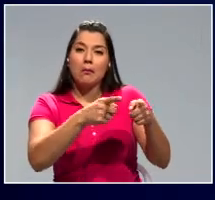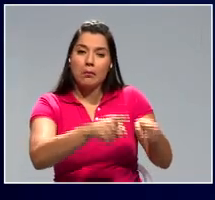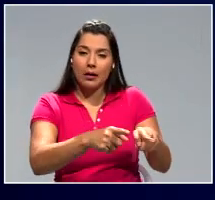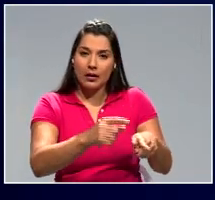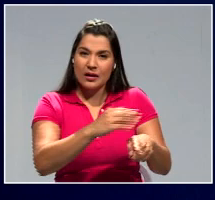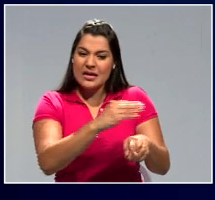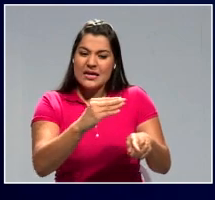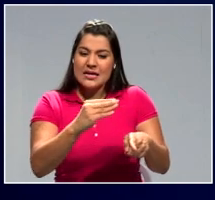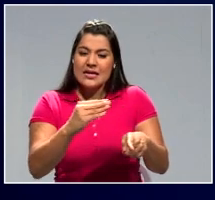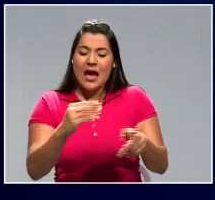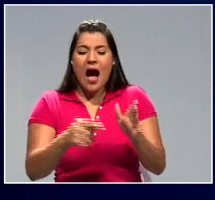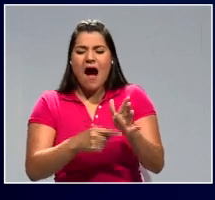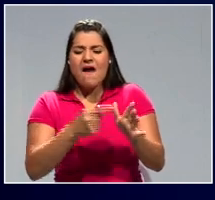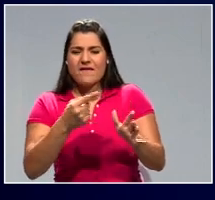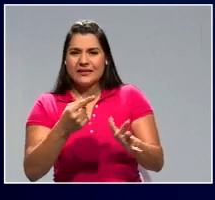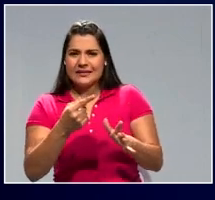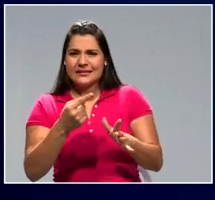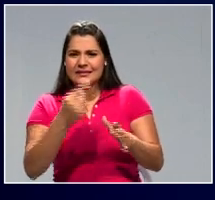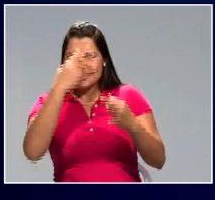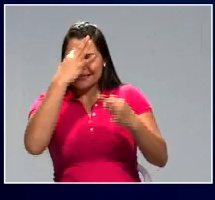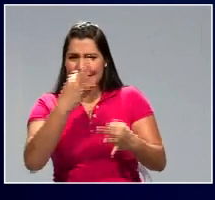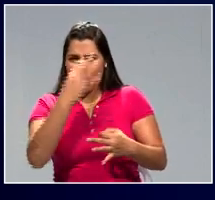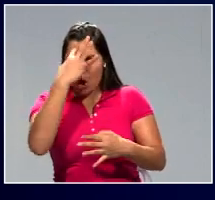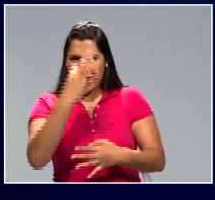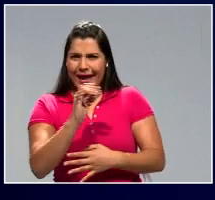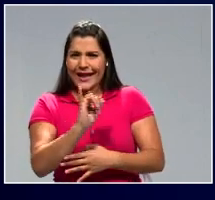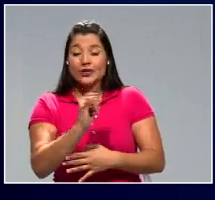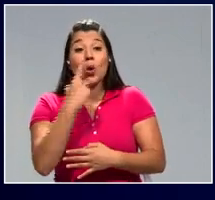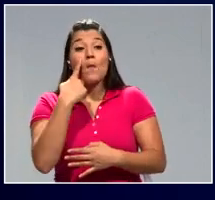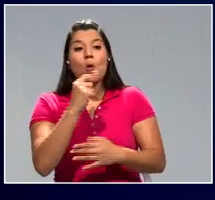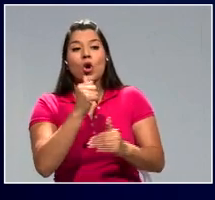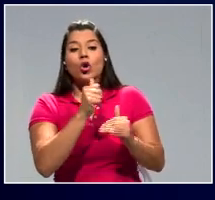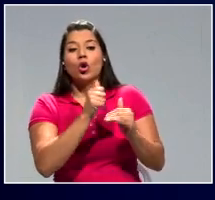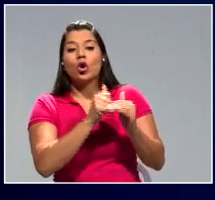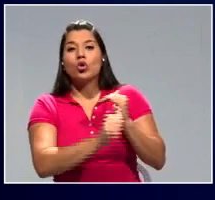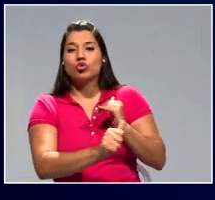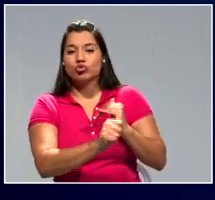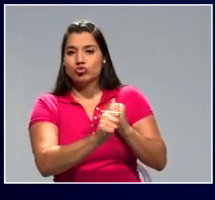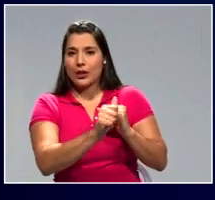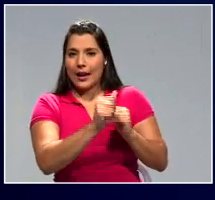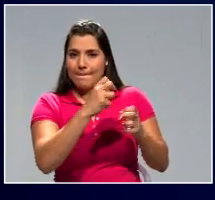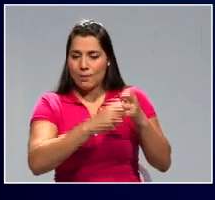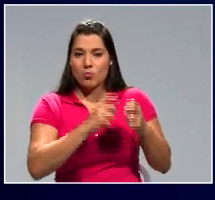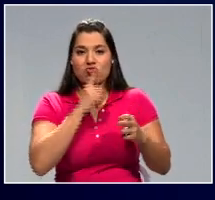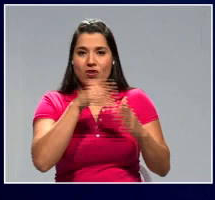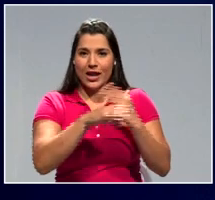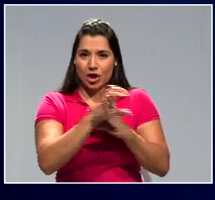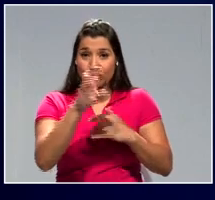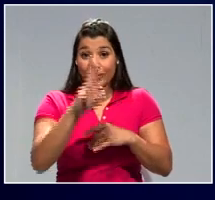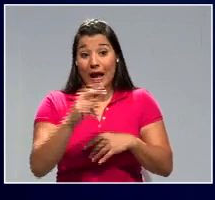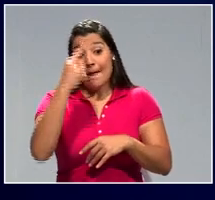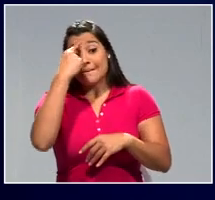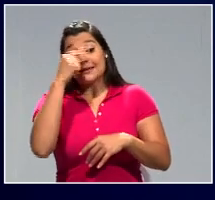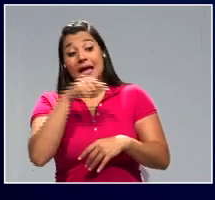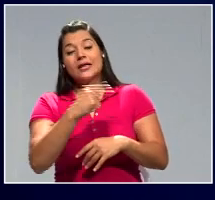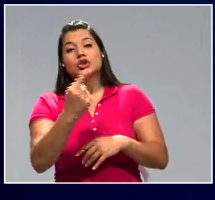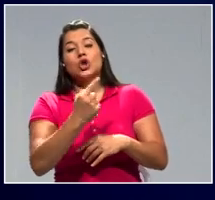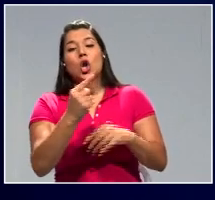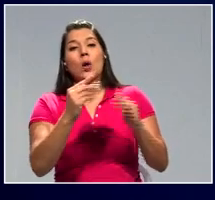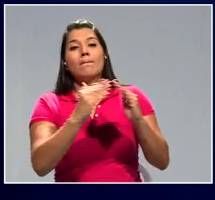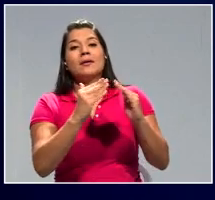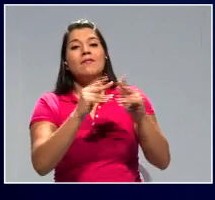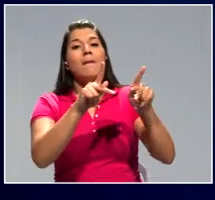busca invisibilizar el problema, y es que se trata de extranjeros. Y uno cuando camina por los